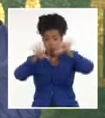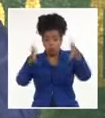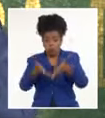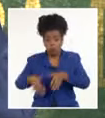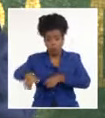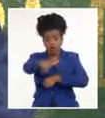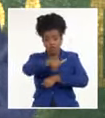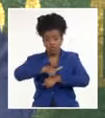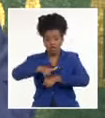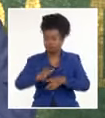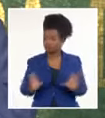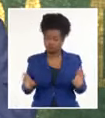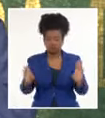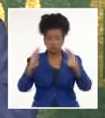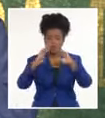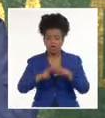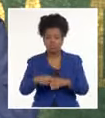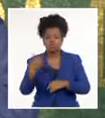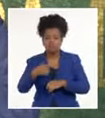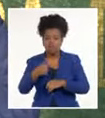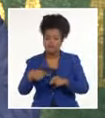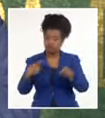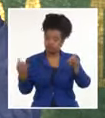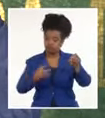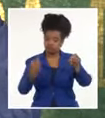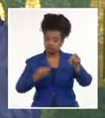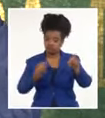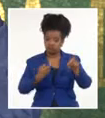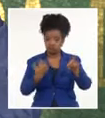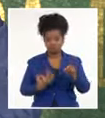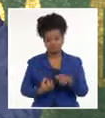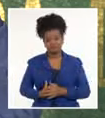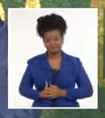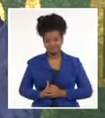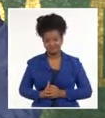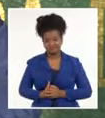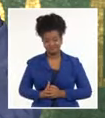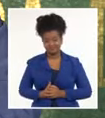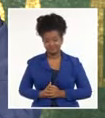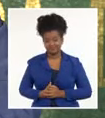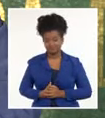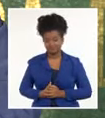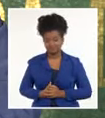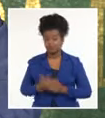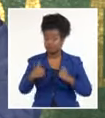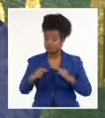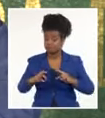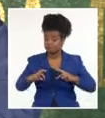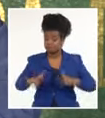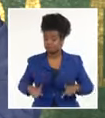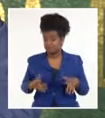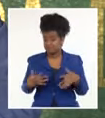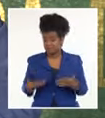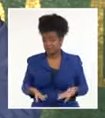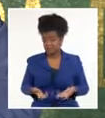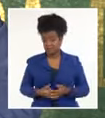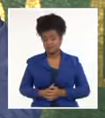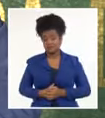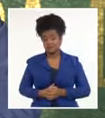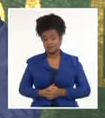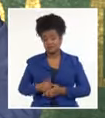factores claves que tienen que ser encarados por la humanidad. Entonces, reitero que para mí es